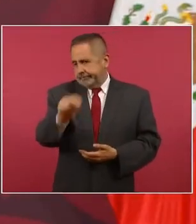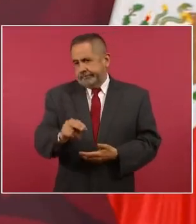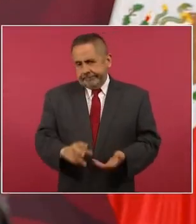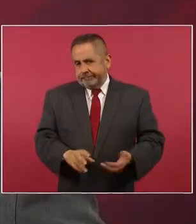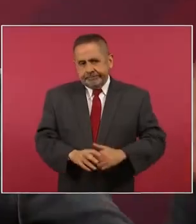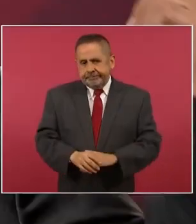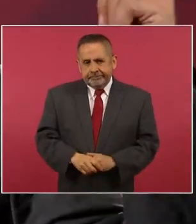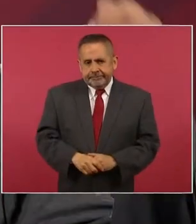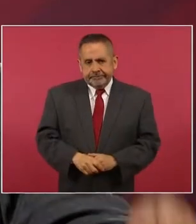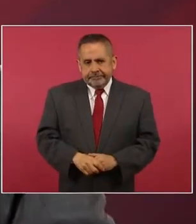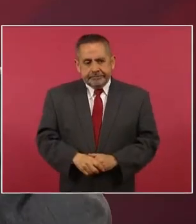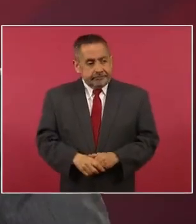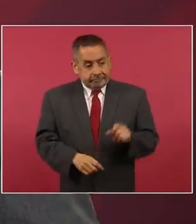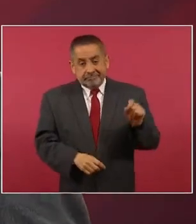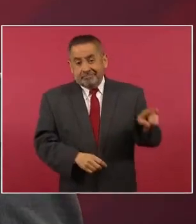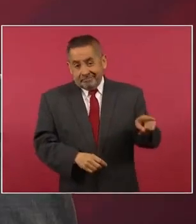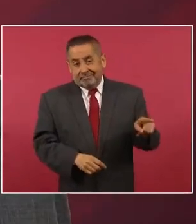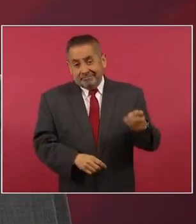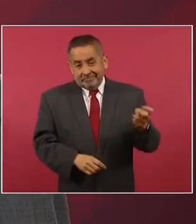Y ahí va.